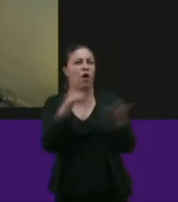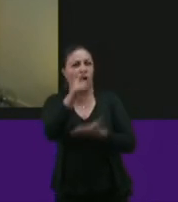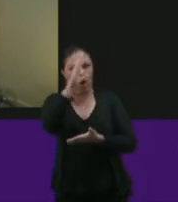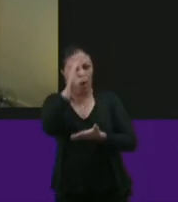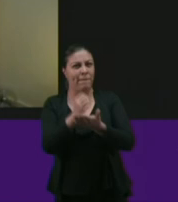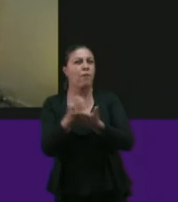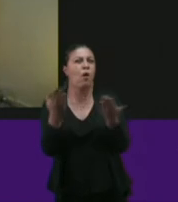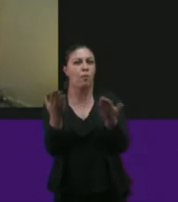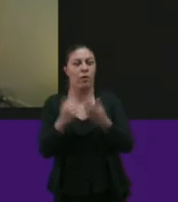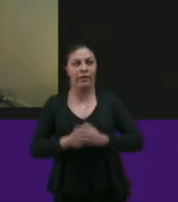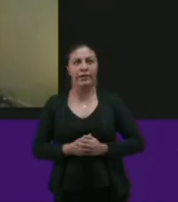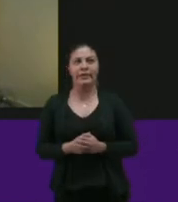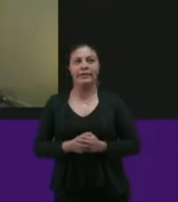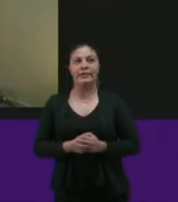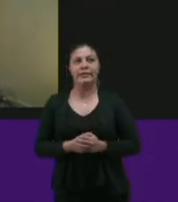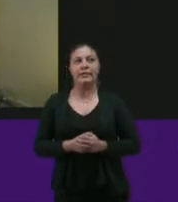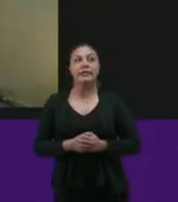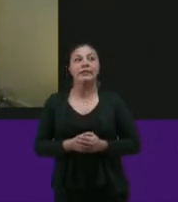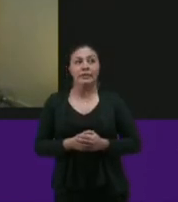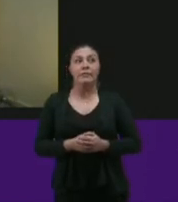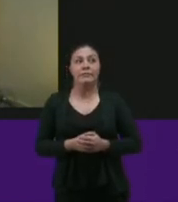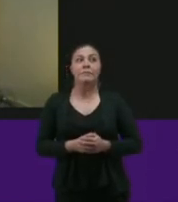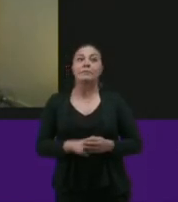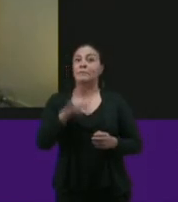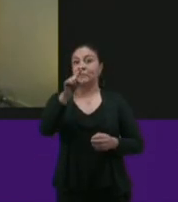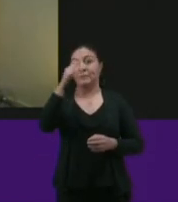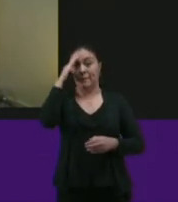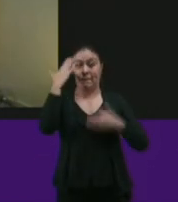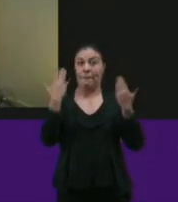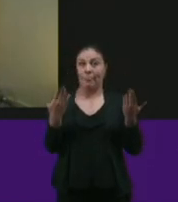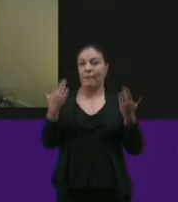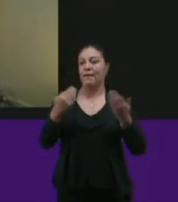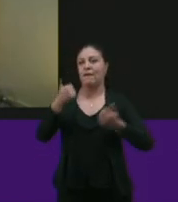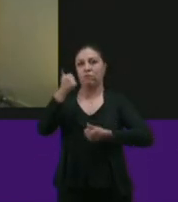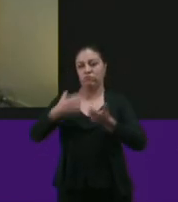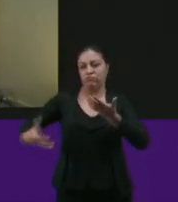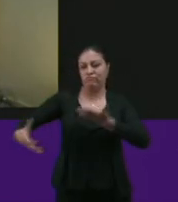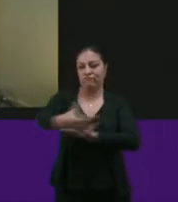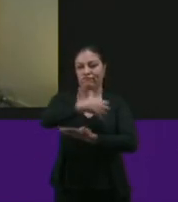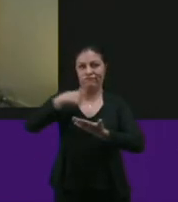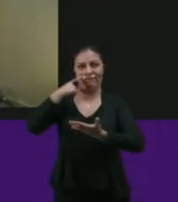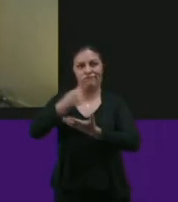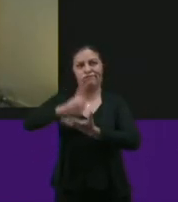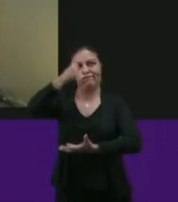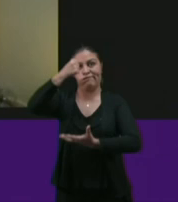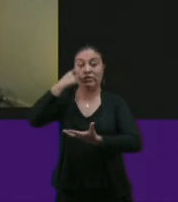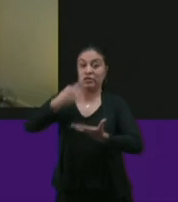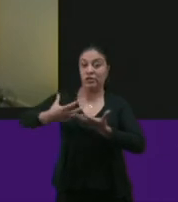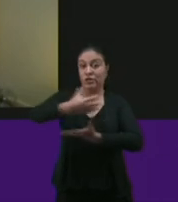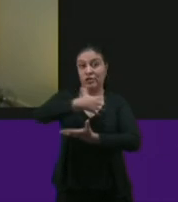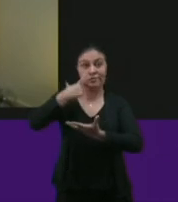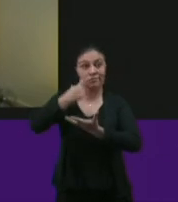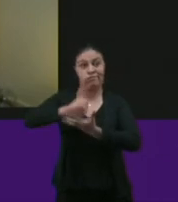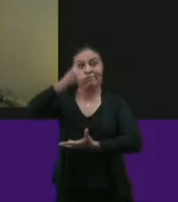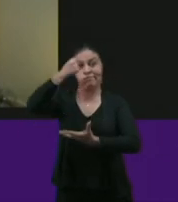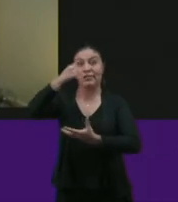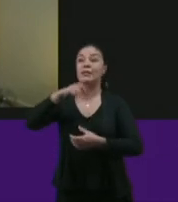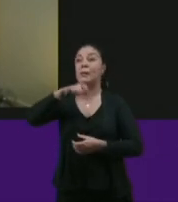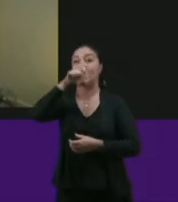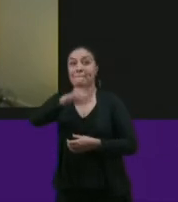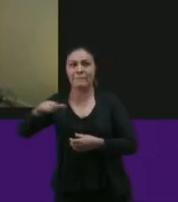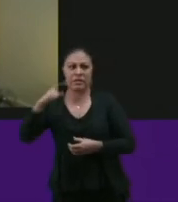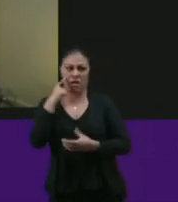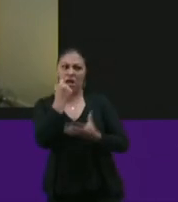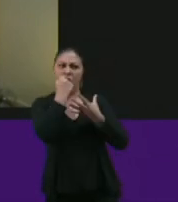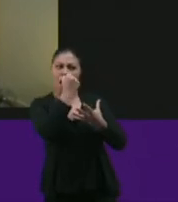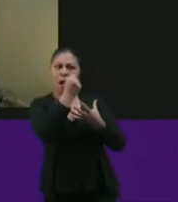que en una forma correcta de levantar inversión, esos inversionistas empiezan